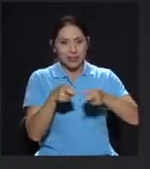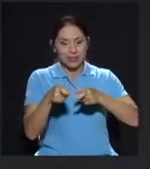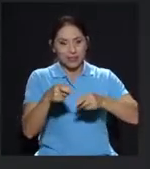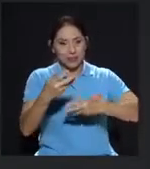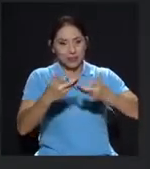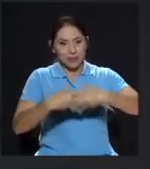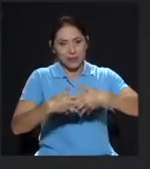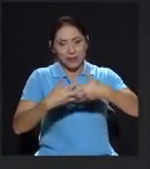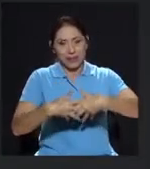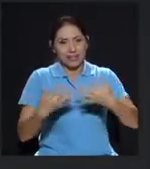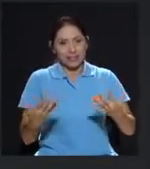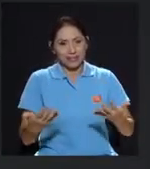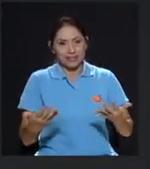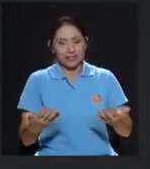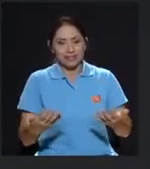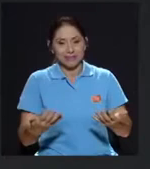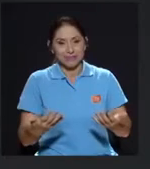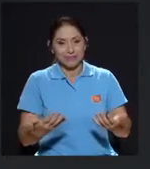por mucho